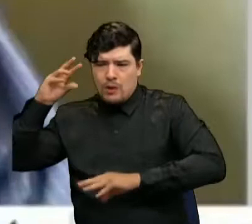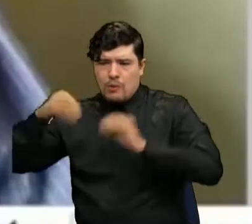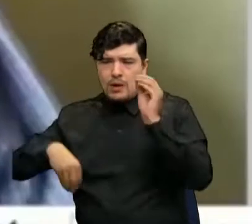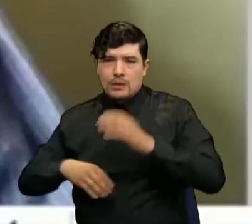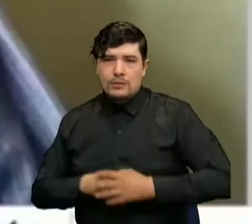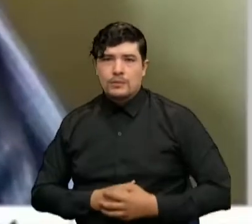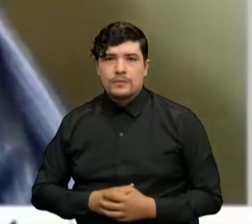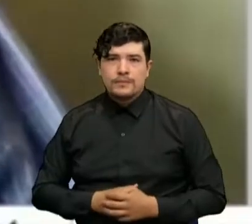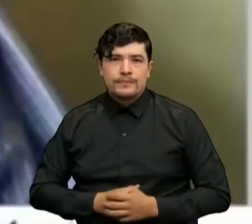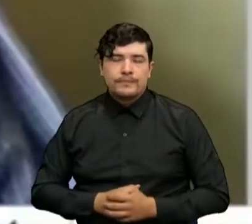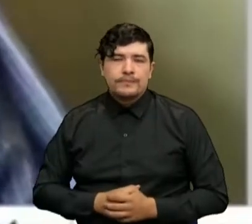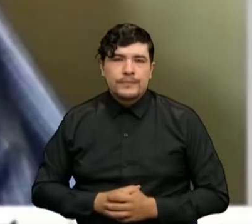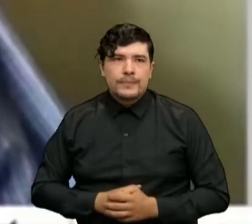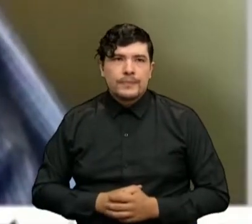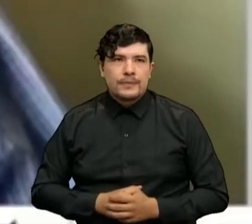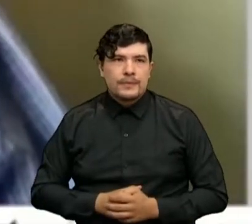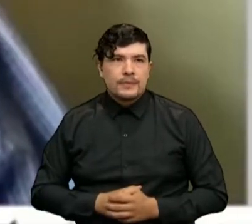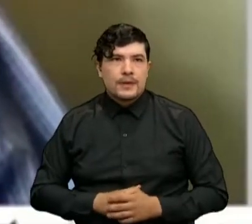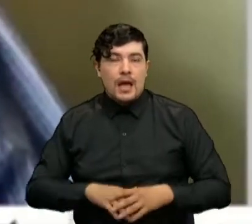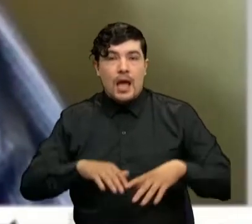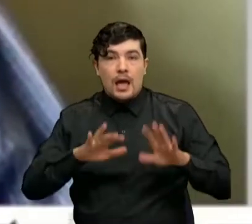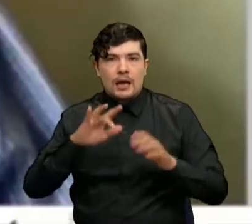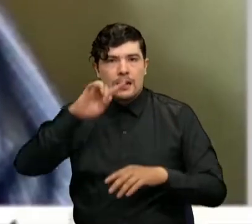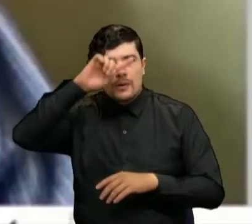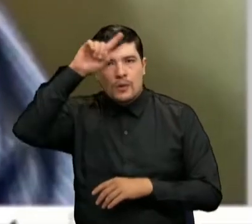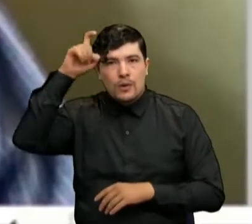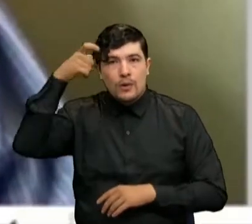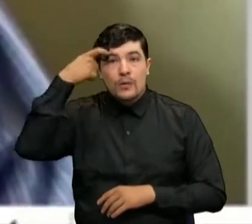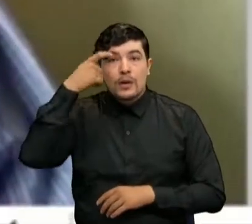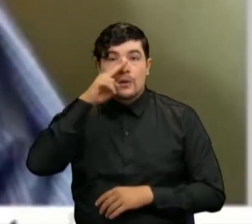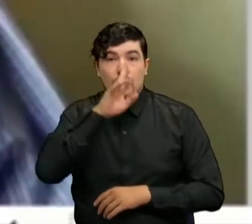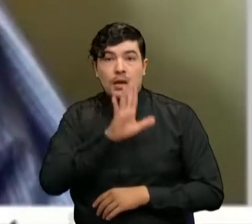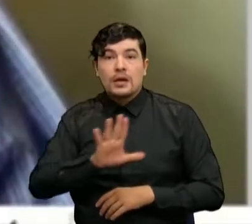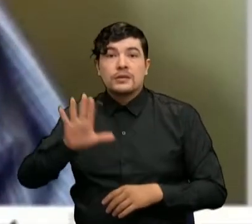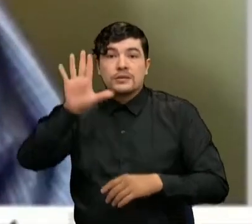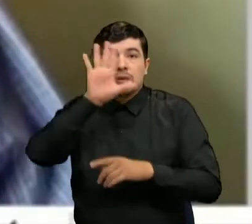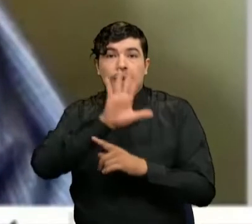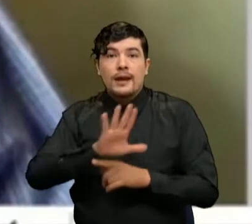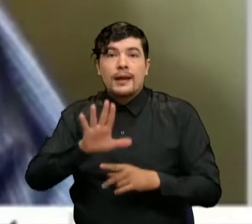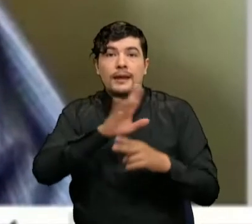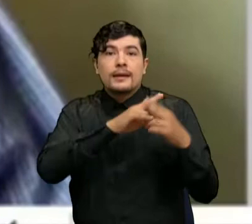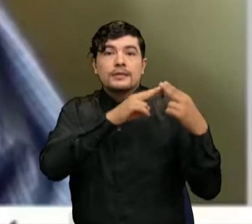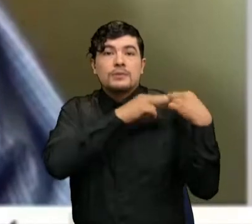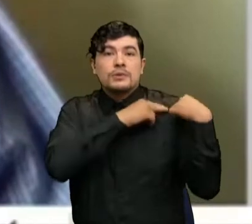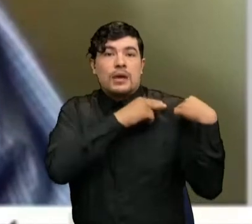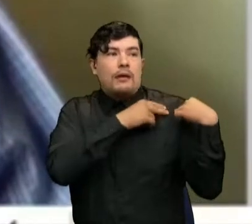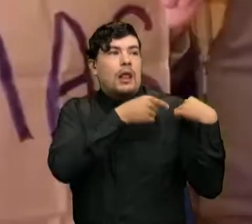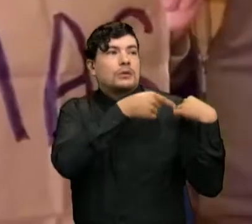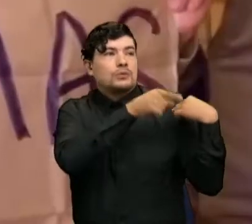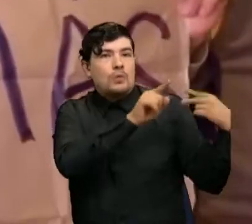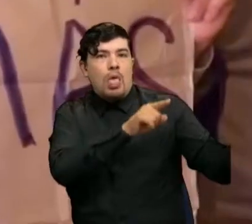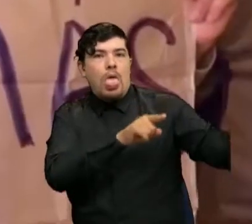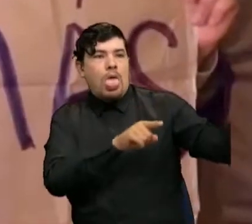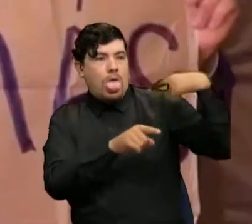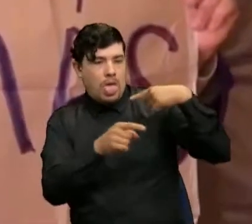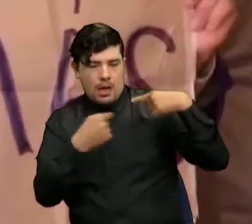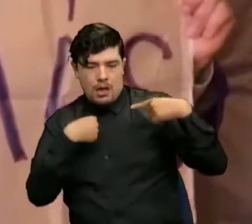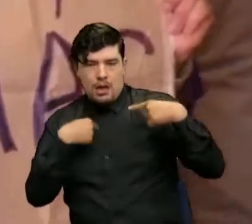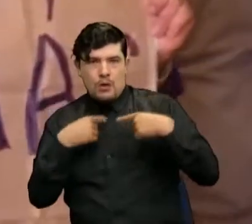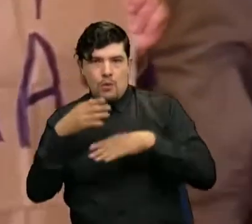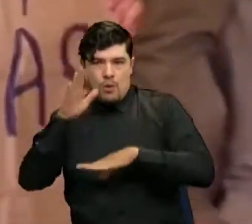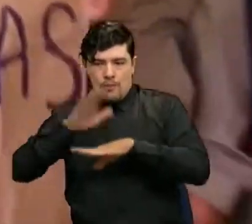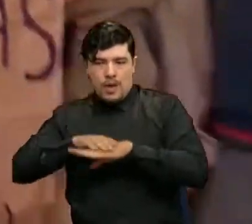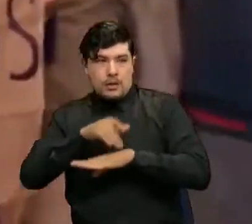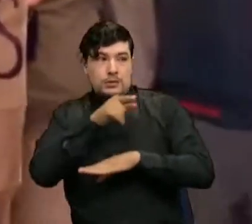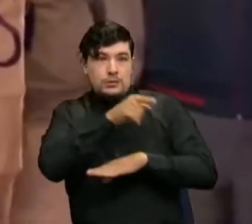gobierno pretender echarnos la responsabilidad de algo que él no ha sabido atender a tiempo. En cuanto a los